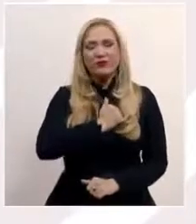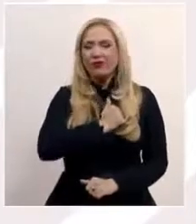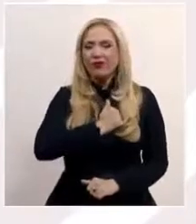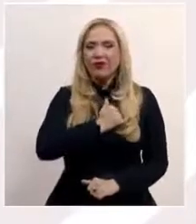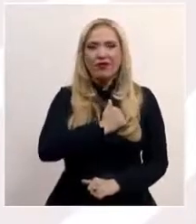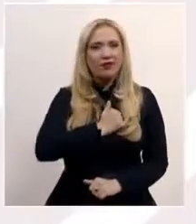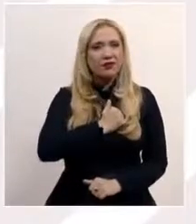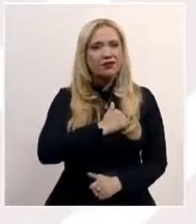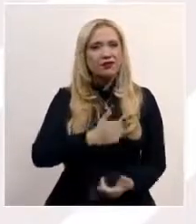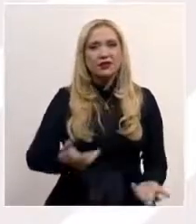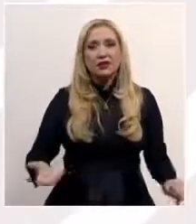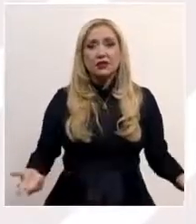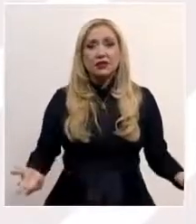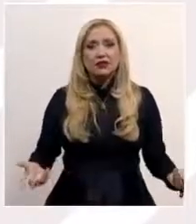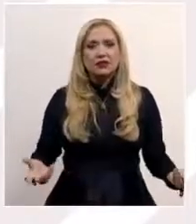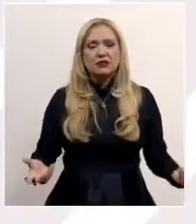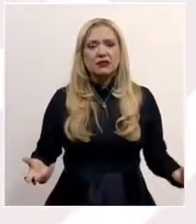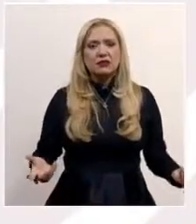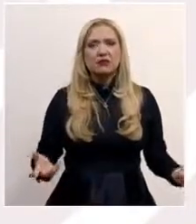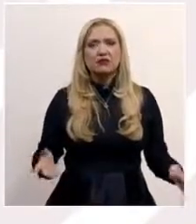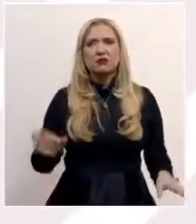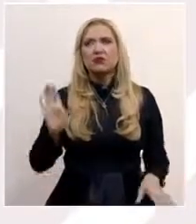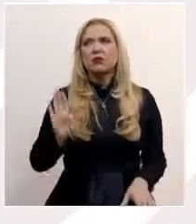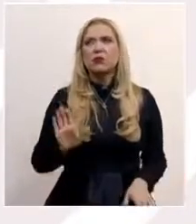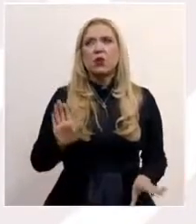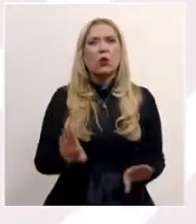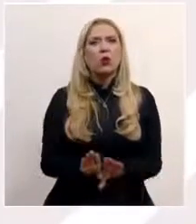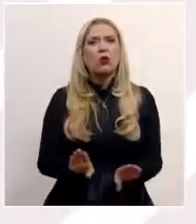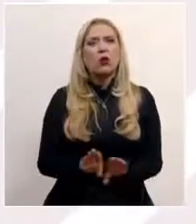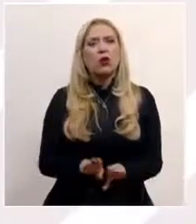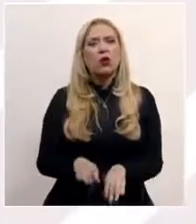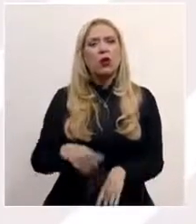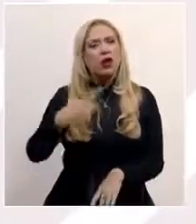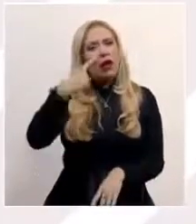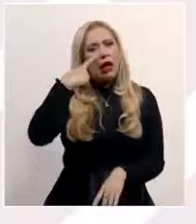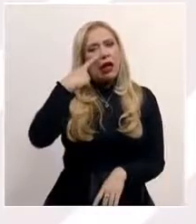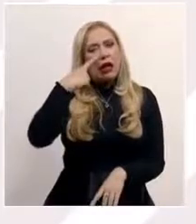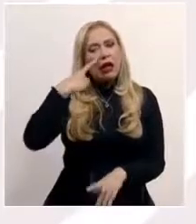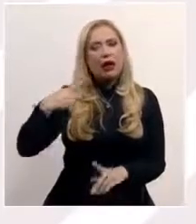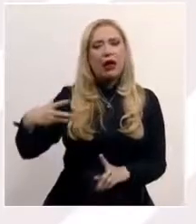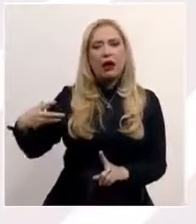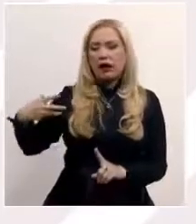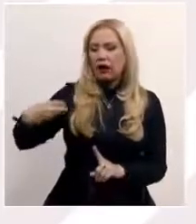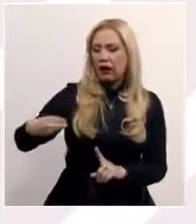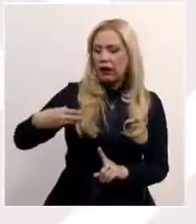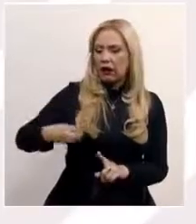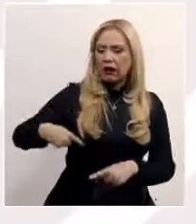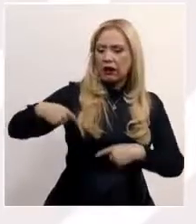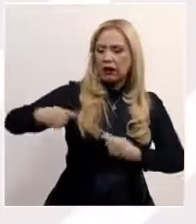es una cuestión, es un patrón que se da de una forma